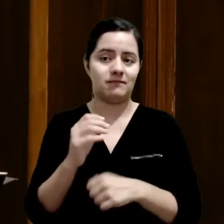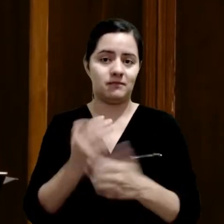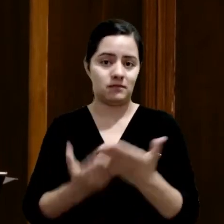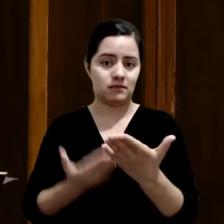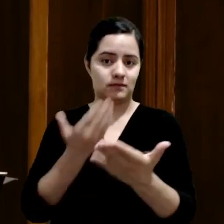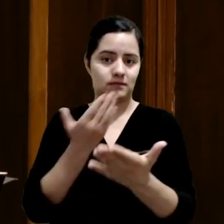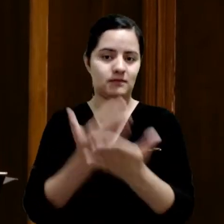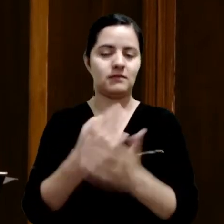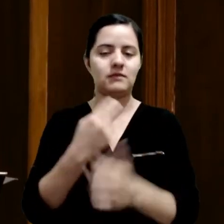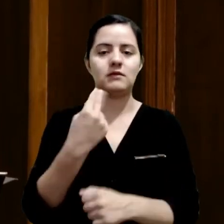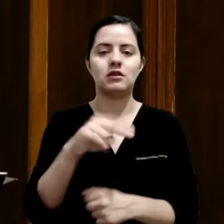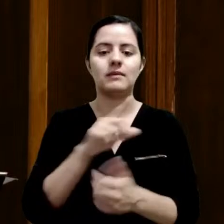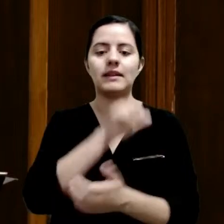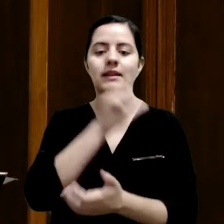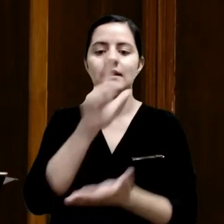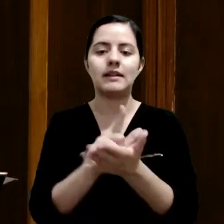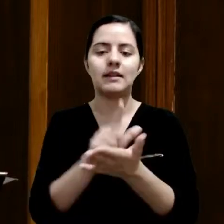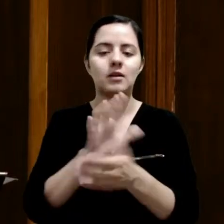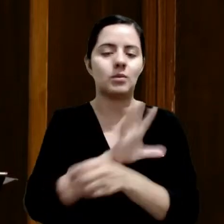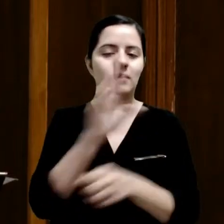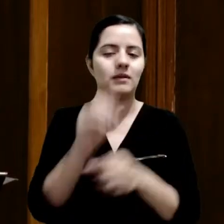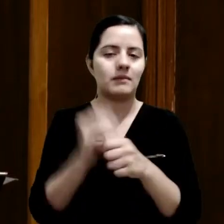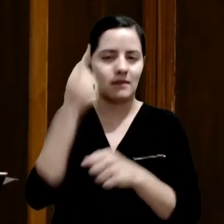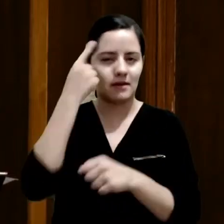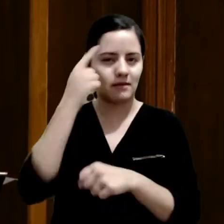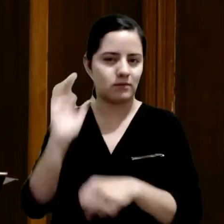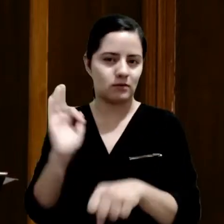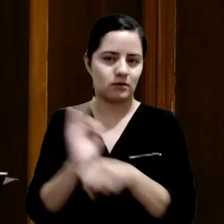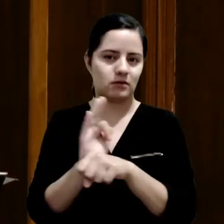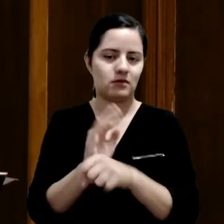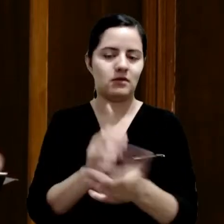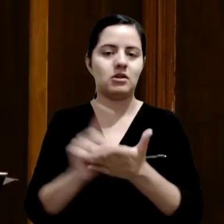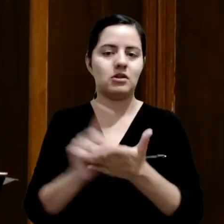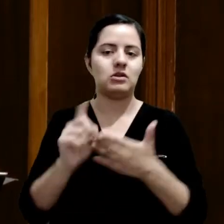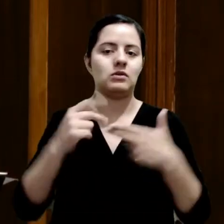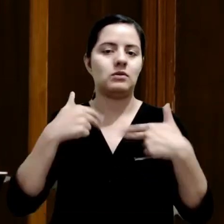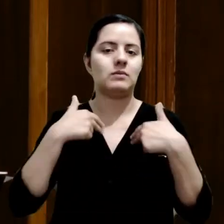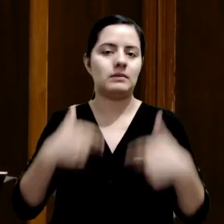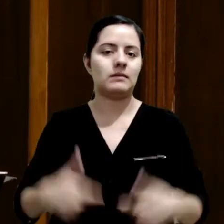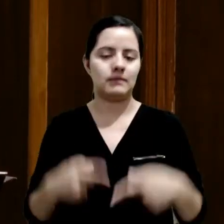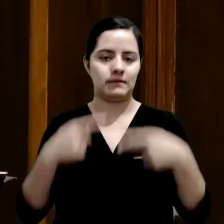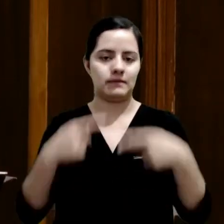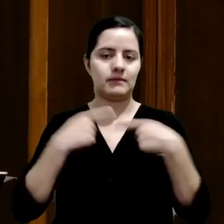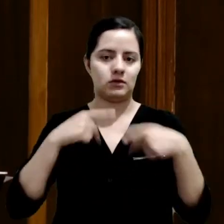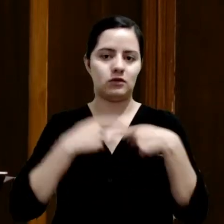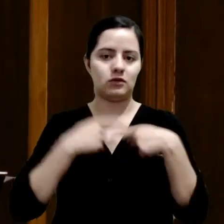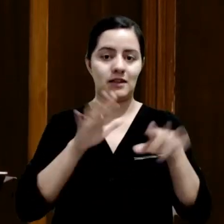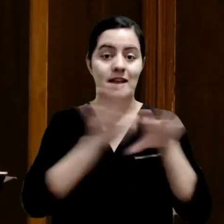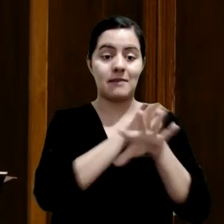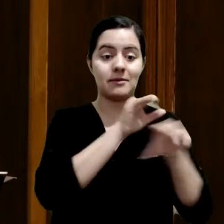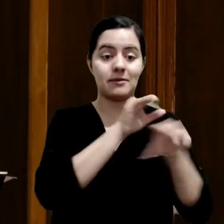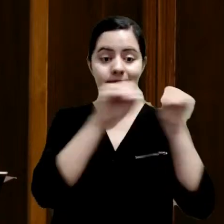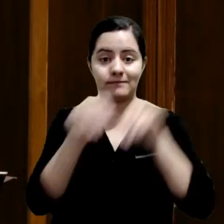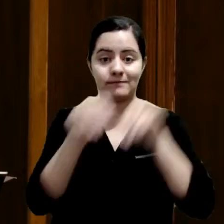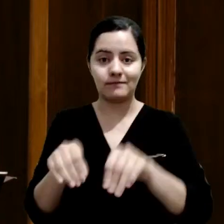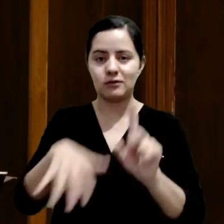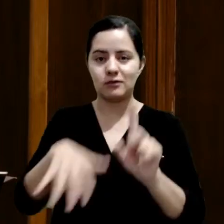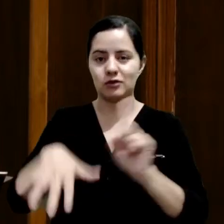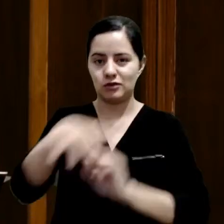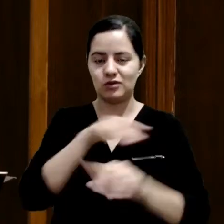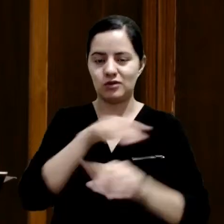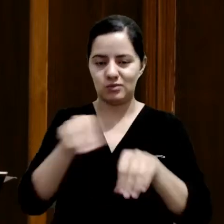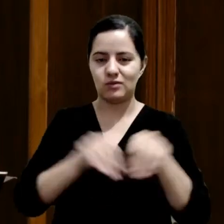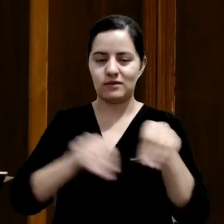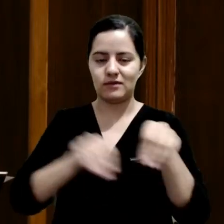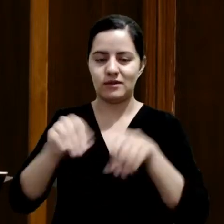nombre Ley Integral para la Protección de los Derechos Humanos de las Personas Migrantes y en Contexto de Movilidad en